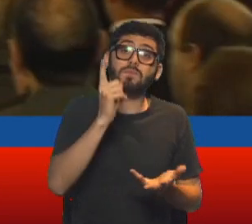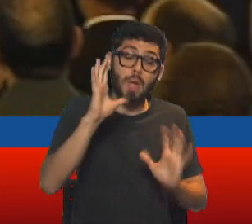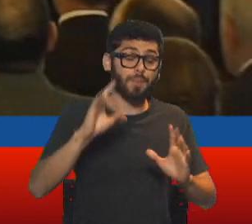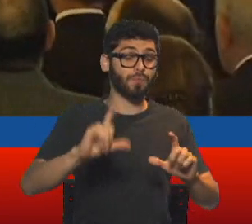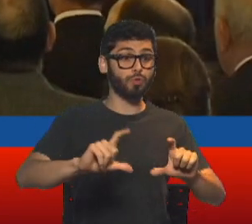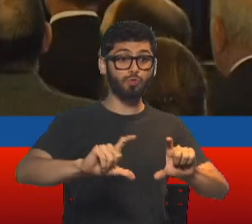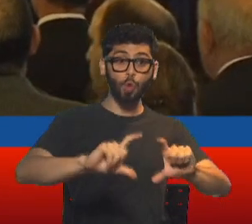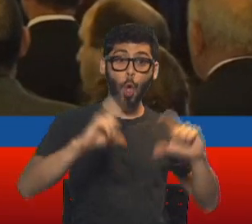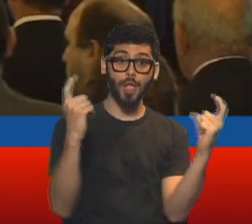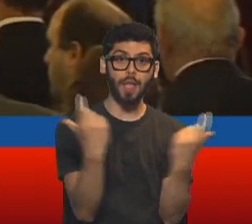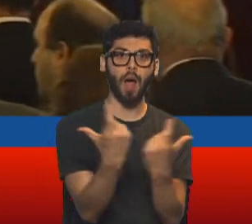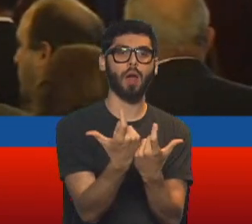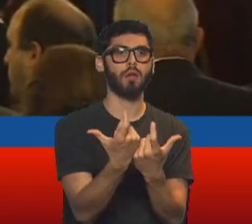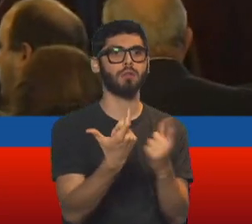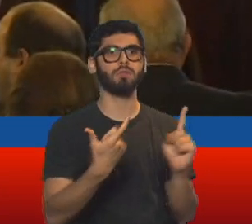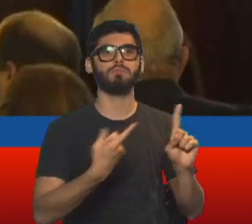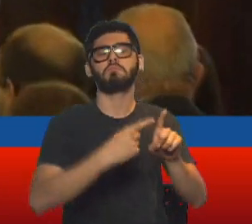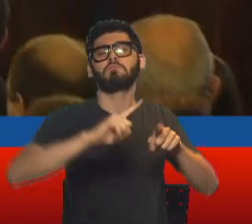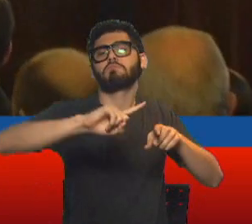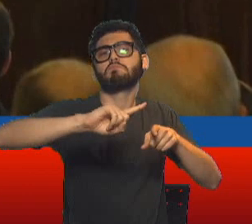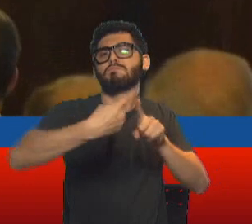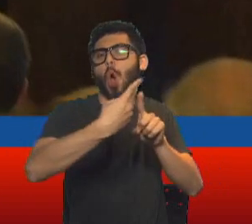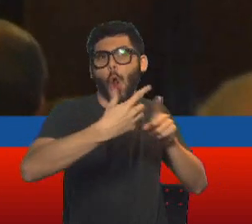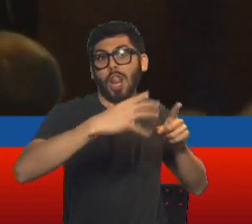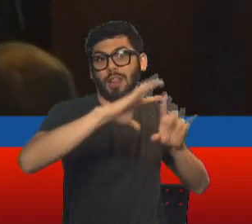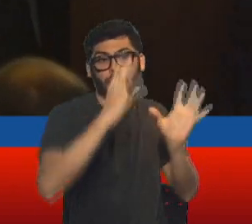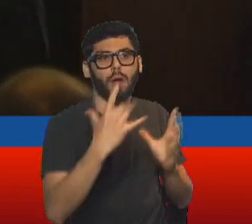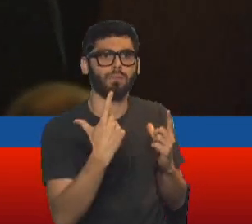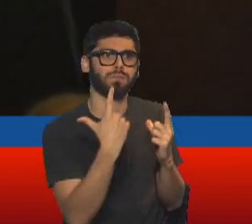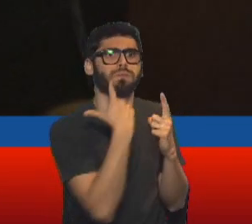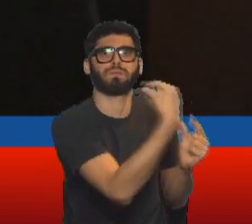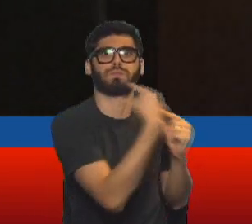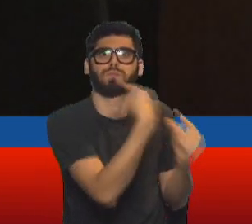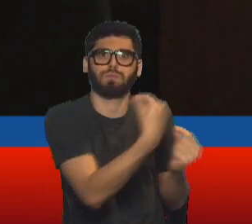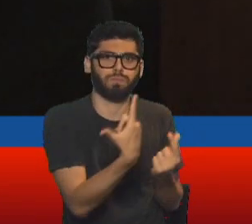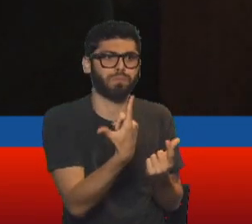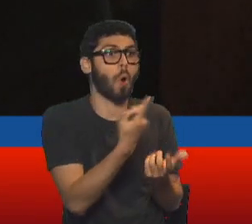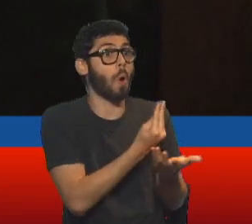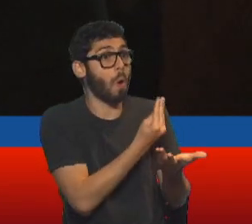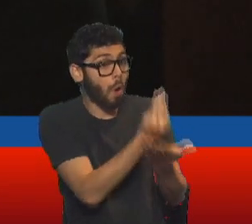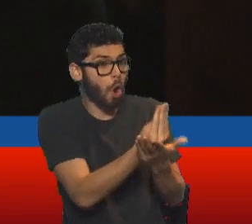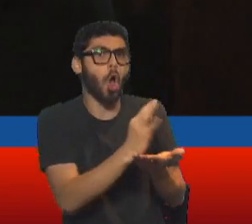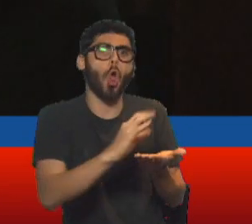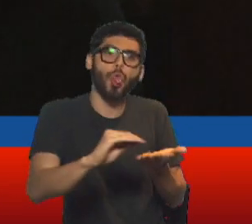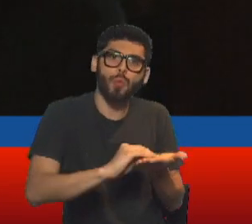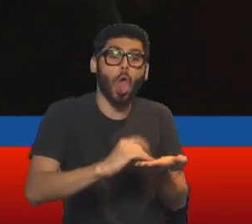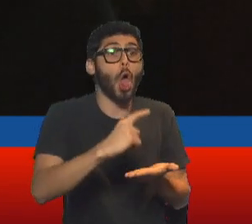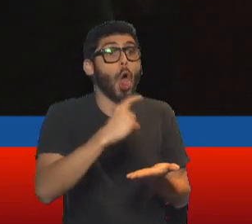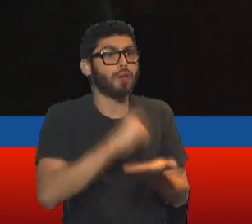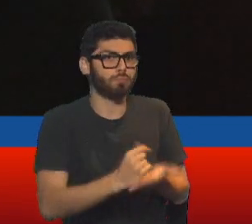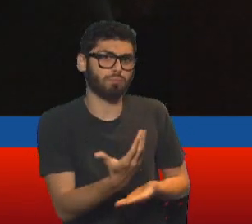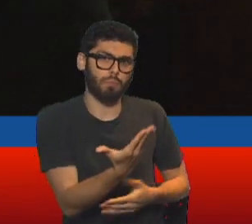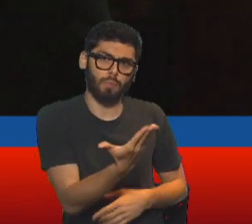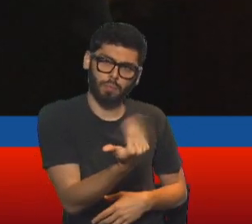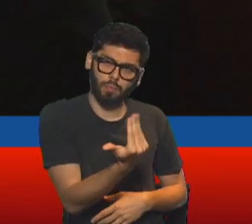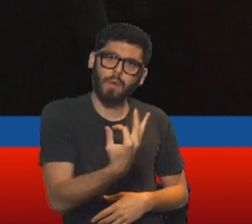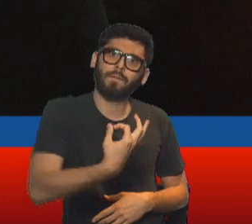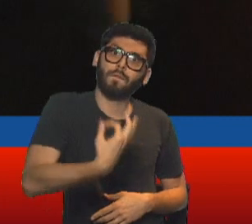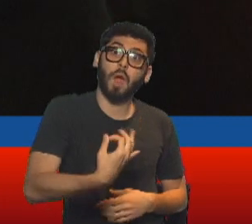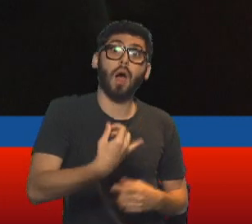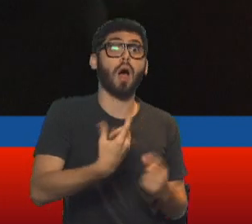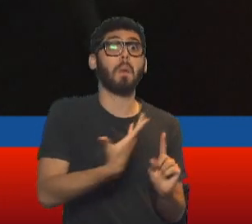lo designase presidente de la Corte Suprema por un periodo de 3 años. Porque ni Hayton de Nolasco ni Lorenzetti participaron. ¿Podían tener